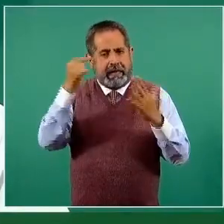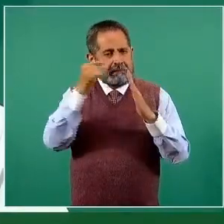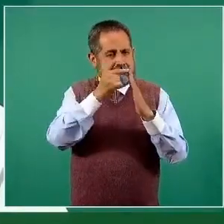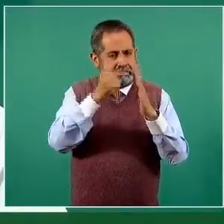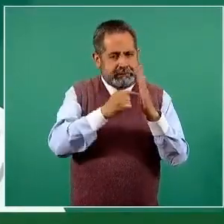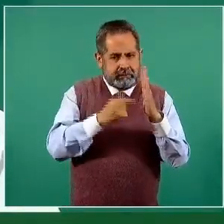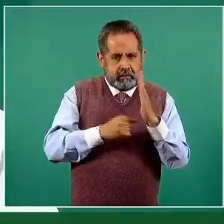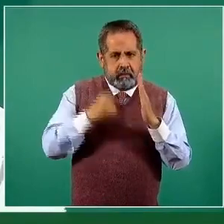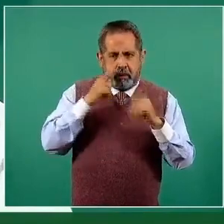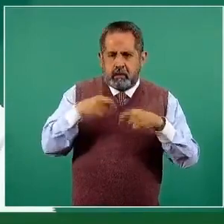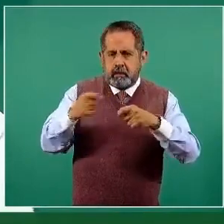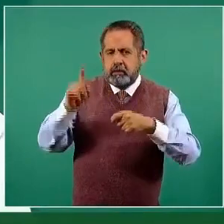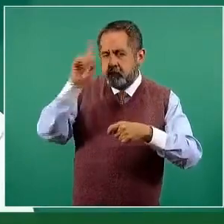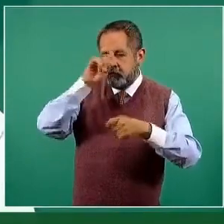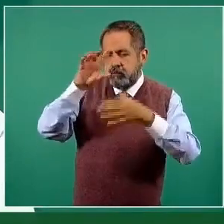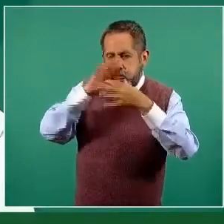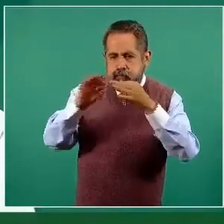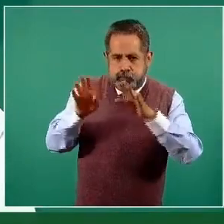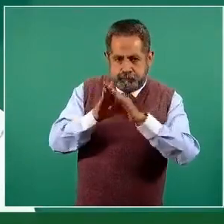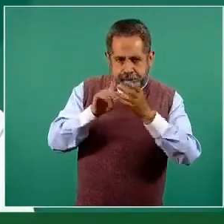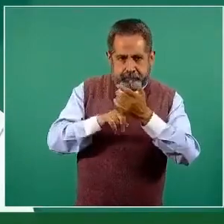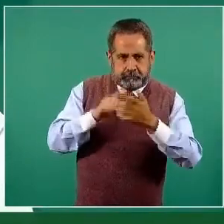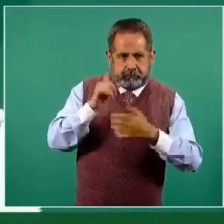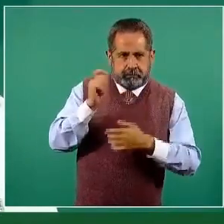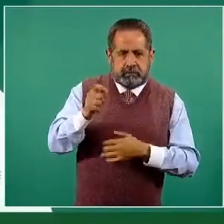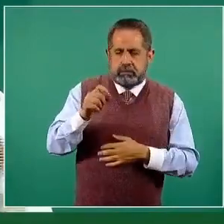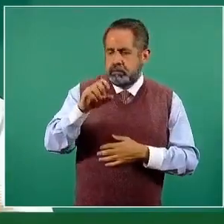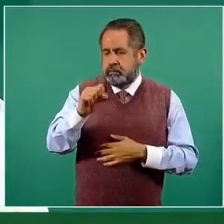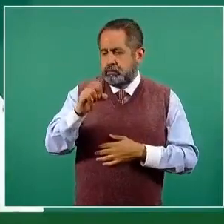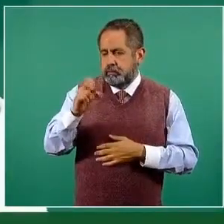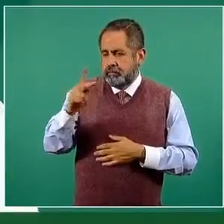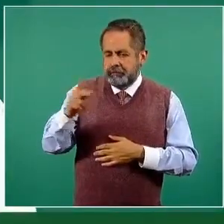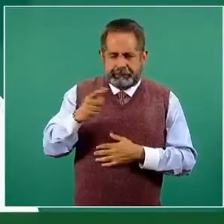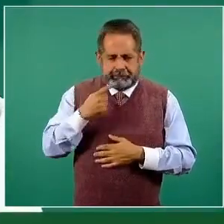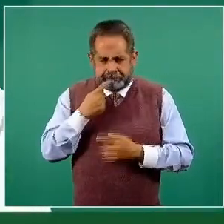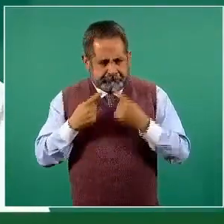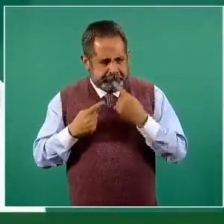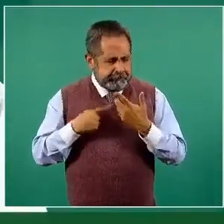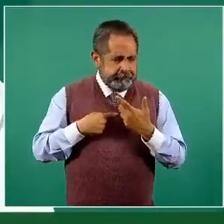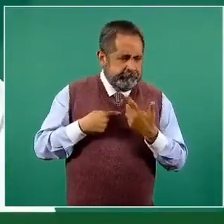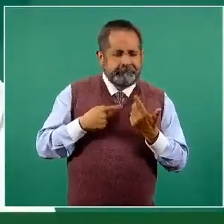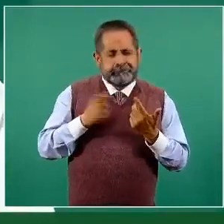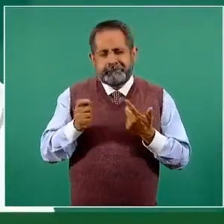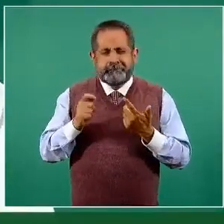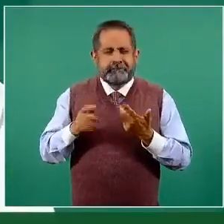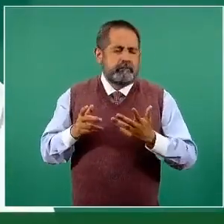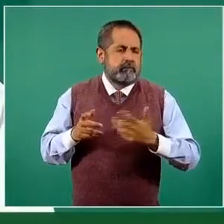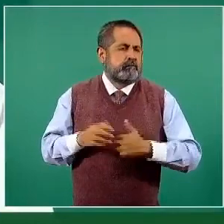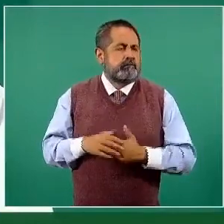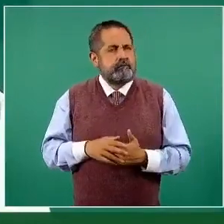precisamente de las que hablábamos, en donde la Secretaría de Educación Pública agrupó las distintas